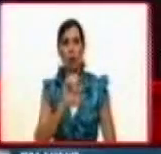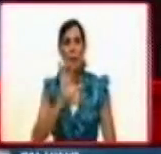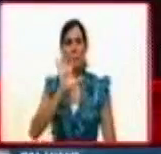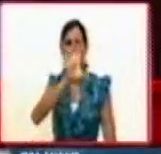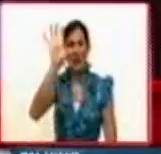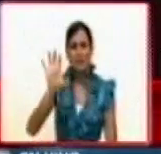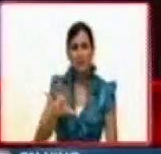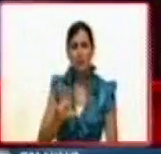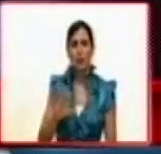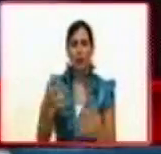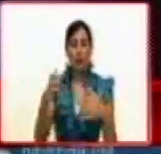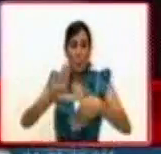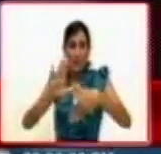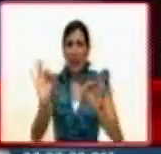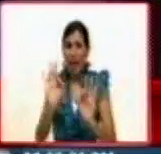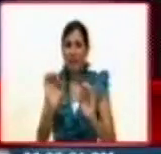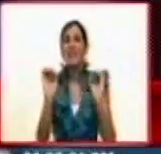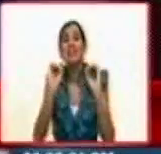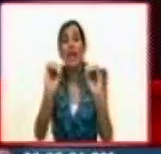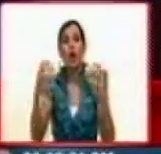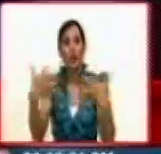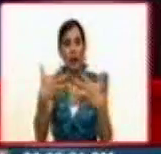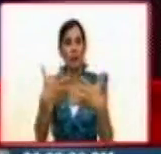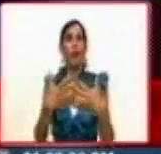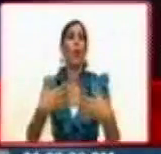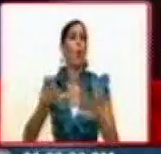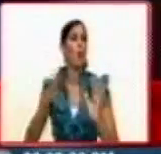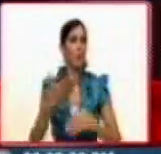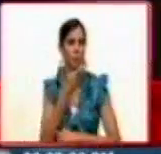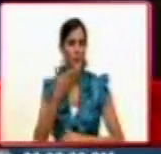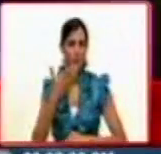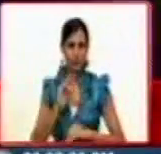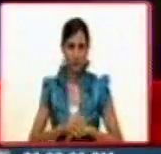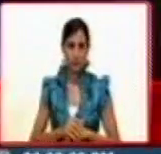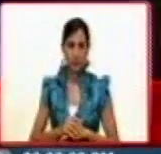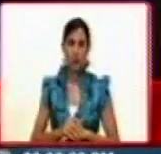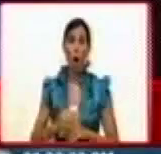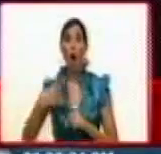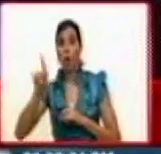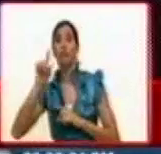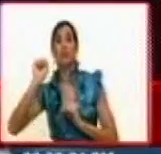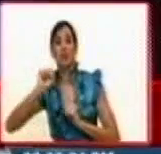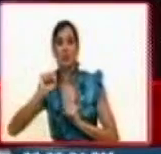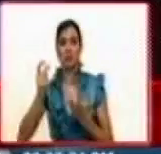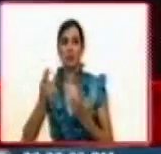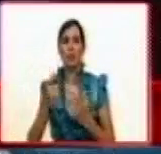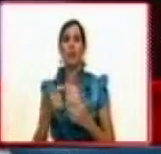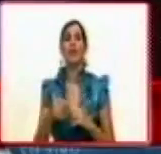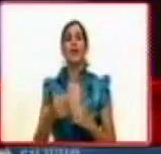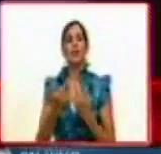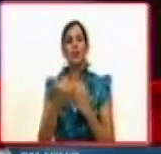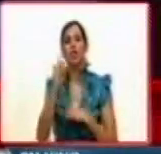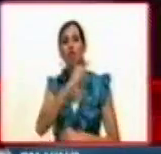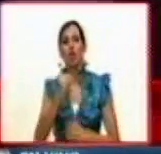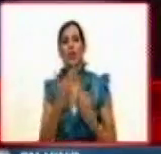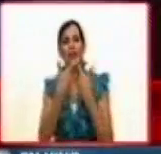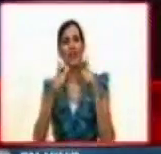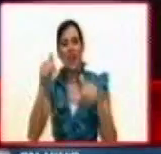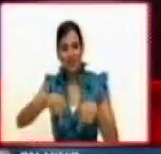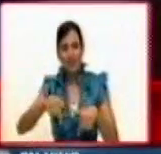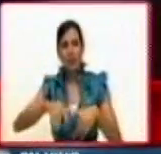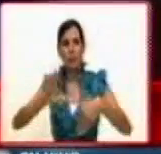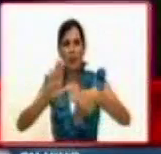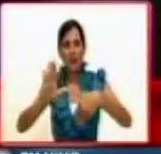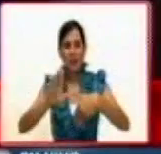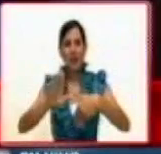entre ellas. Eso es más que ningún otro continente. Tenemos, en cambio, una zona libre de armas nucleares en América Latina y el